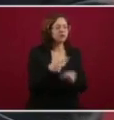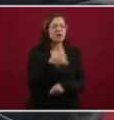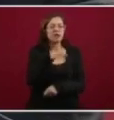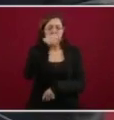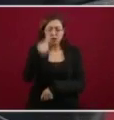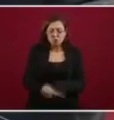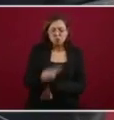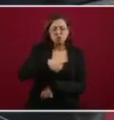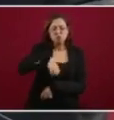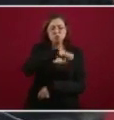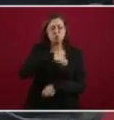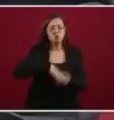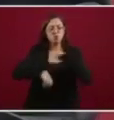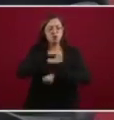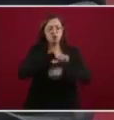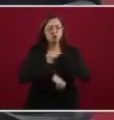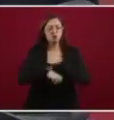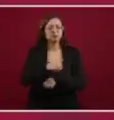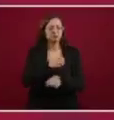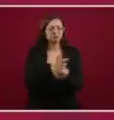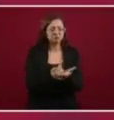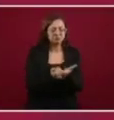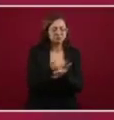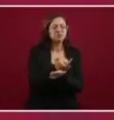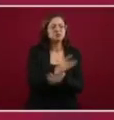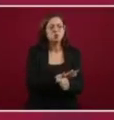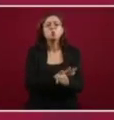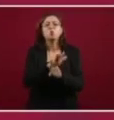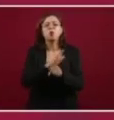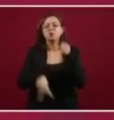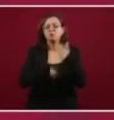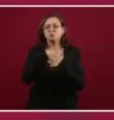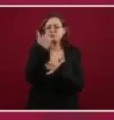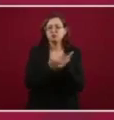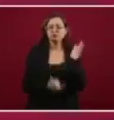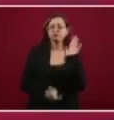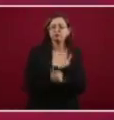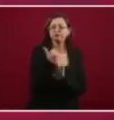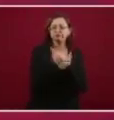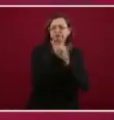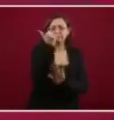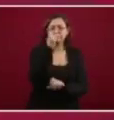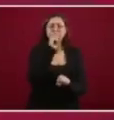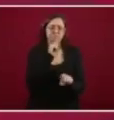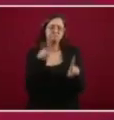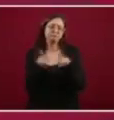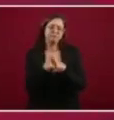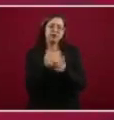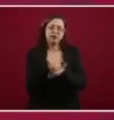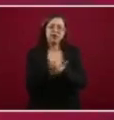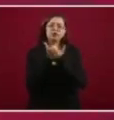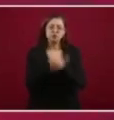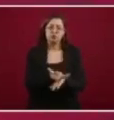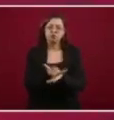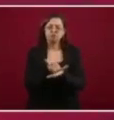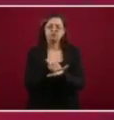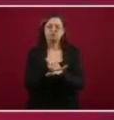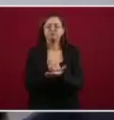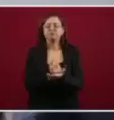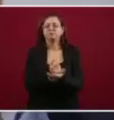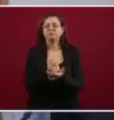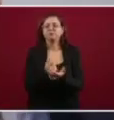empresarial para la definición ya de los proyectos. Esto va a ayudar también